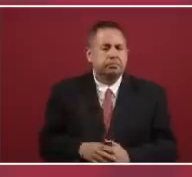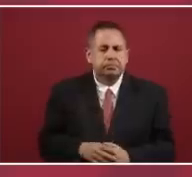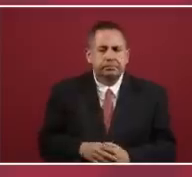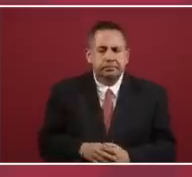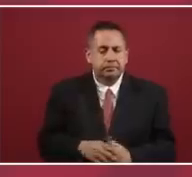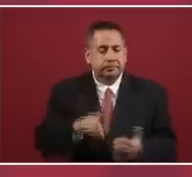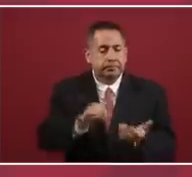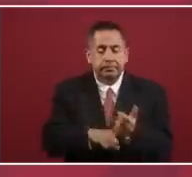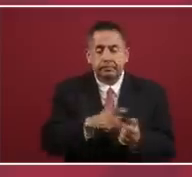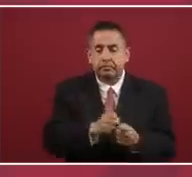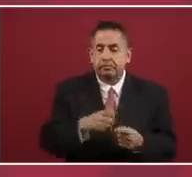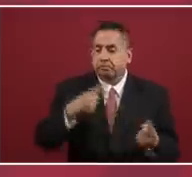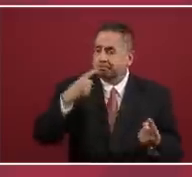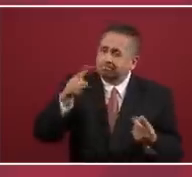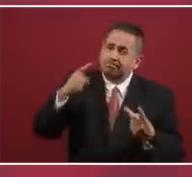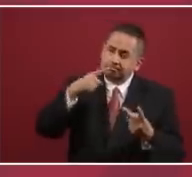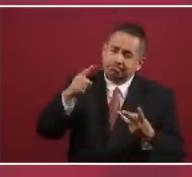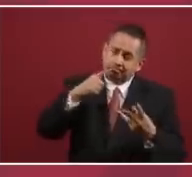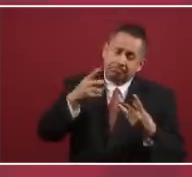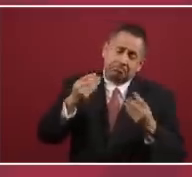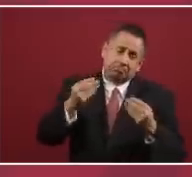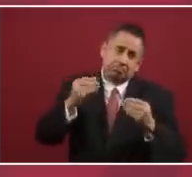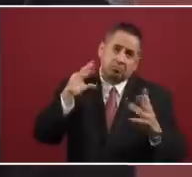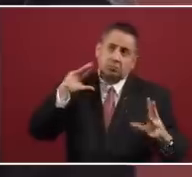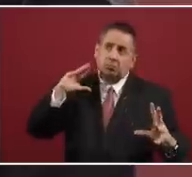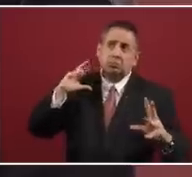hay muchas demandas